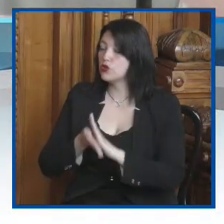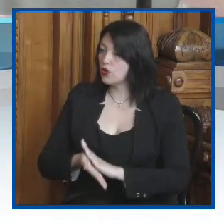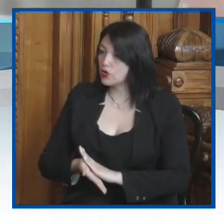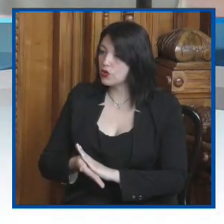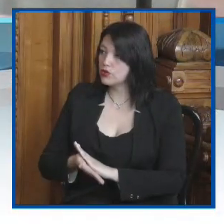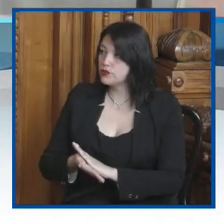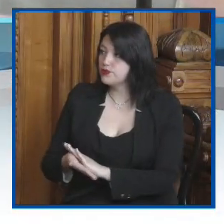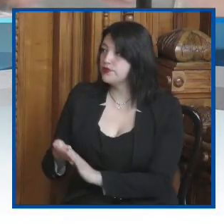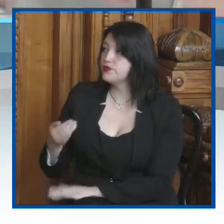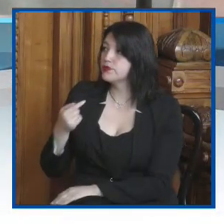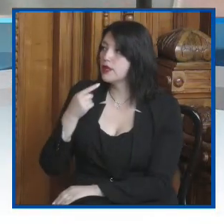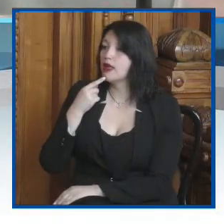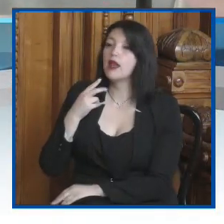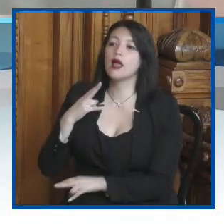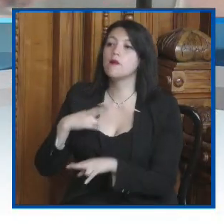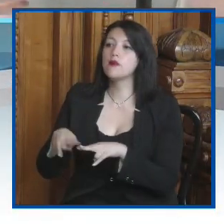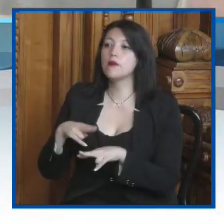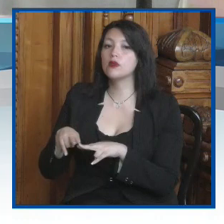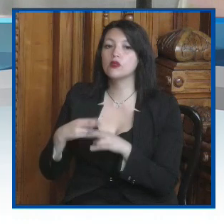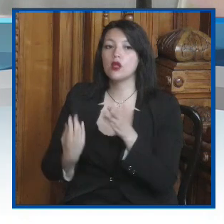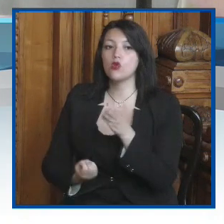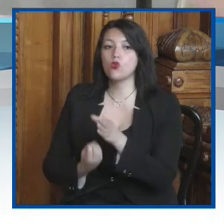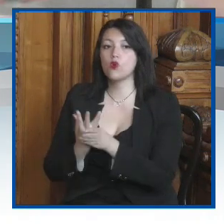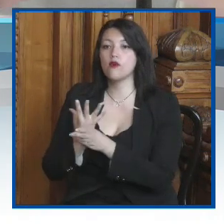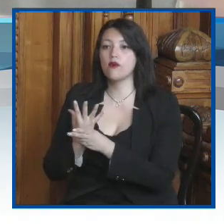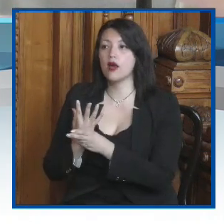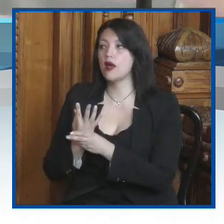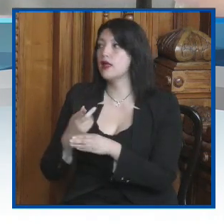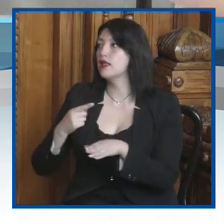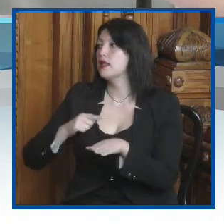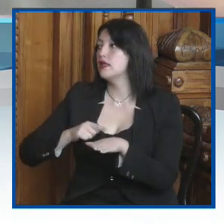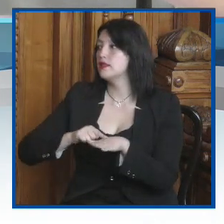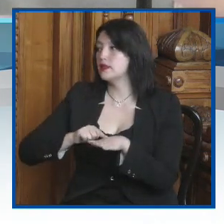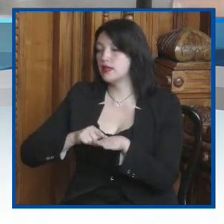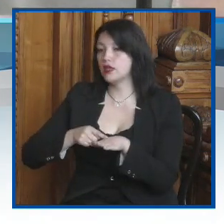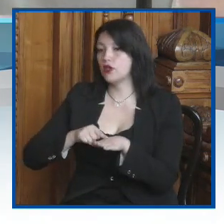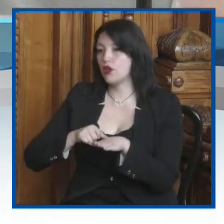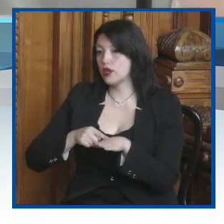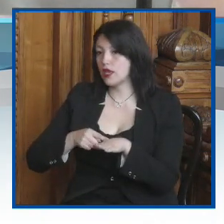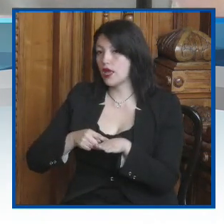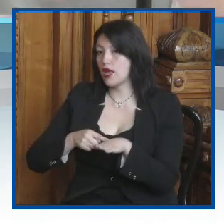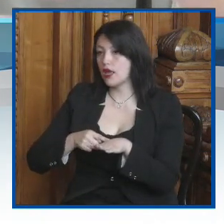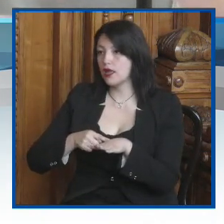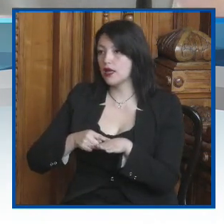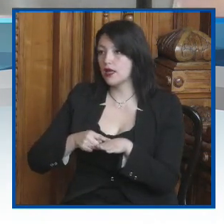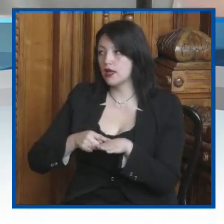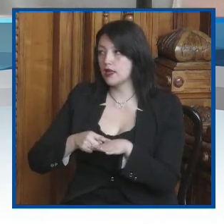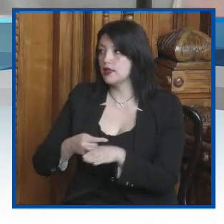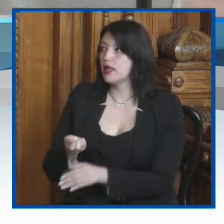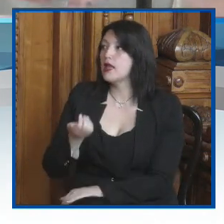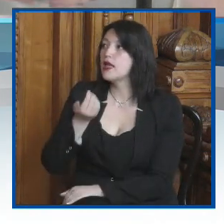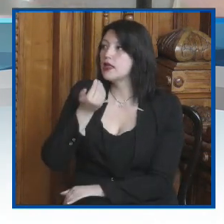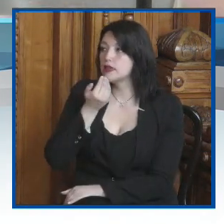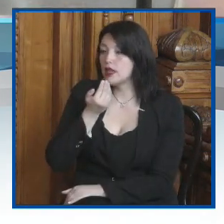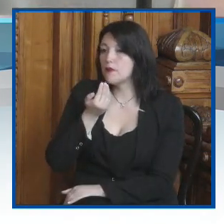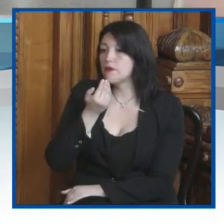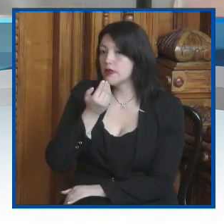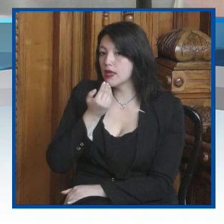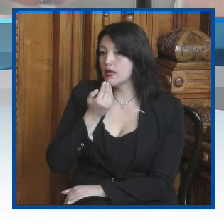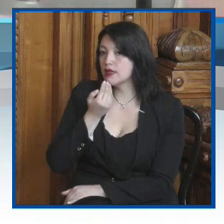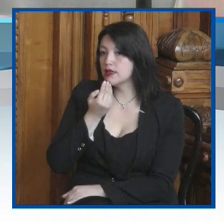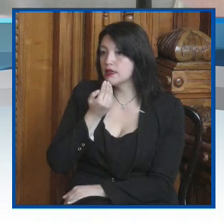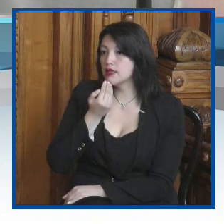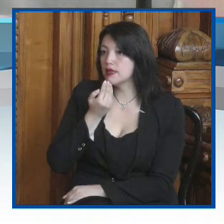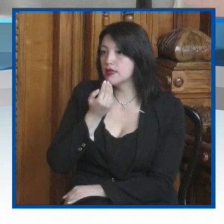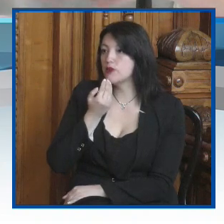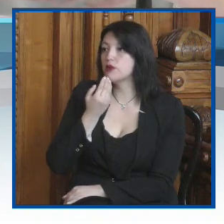la implementación de nuevas tecnologías de modernización, también entendí yo que correspondía